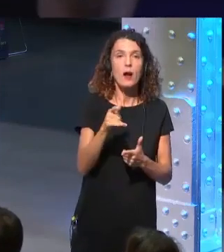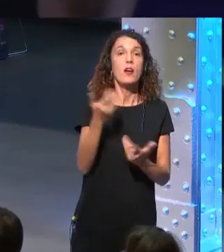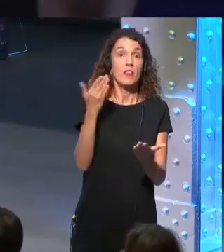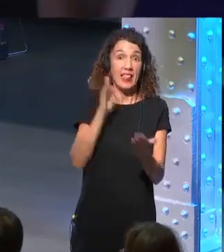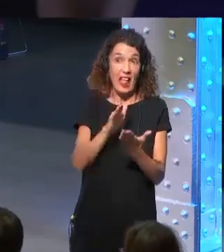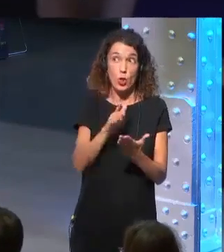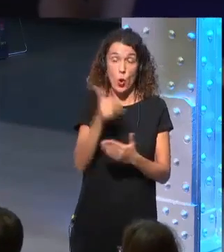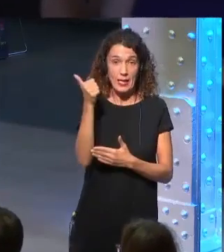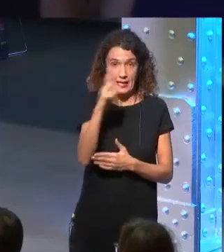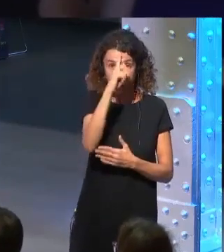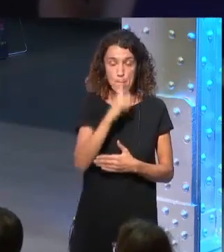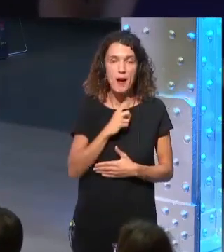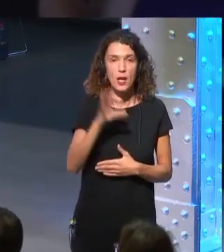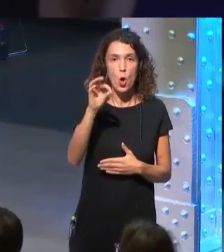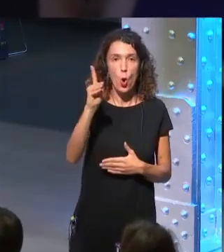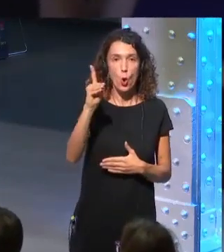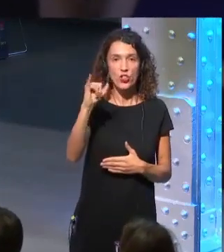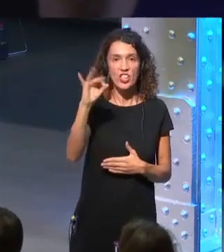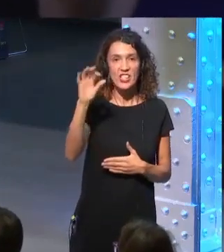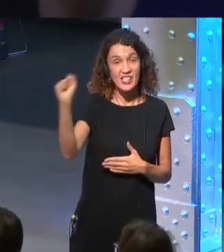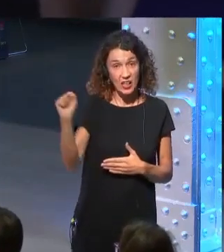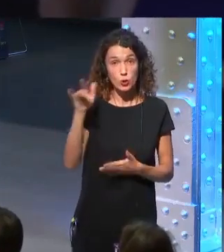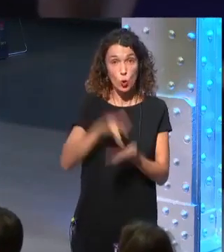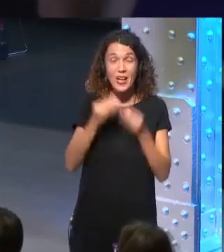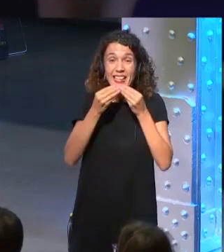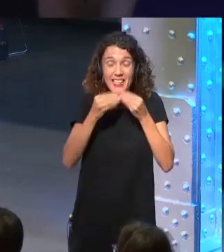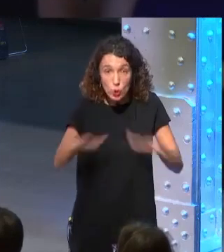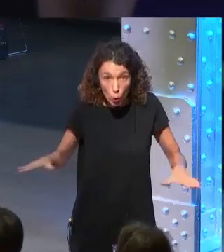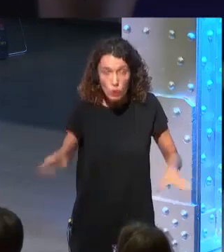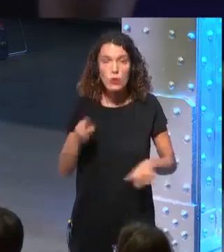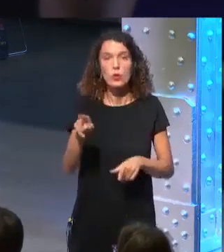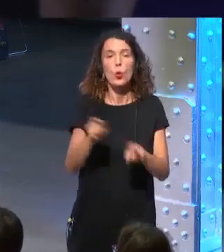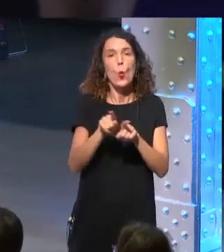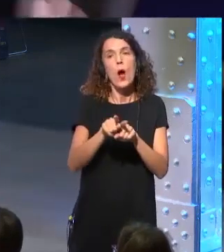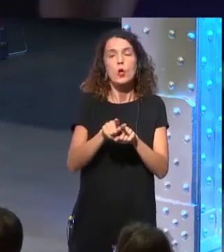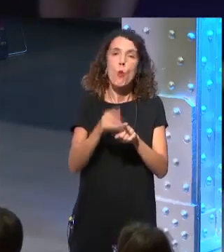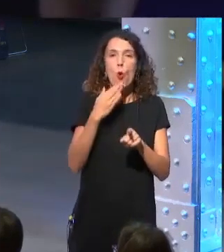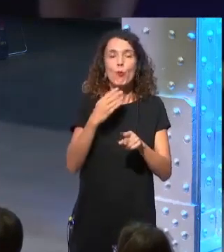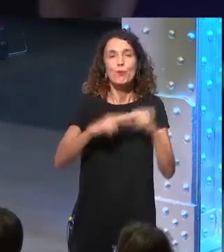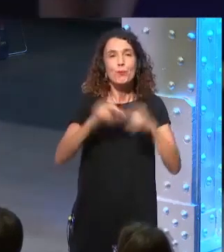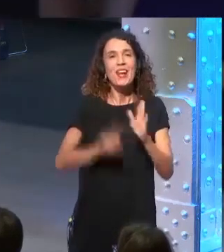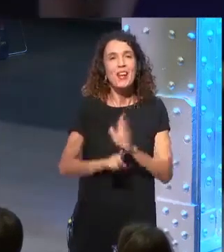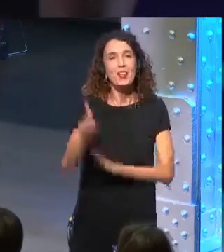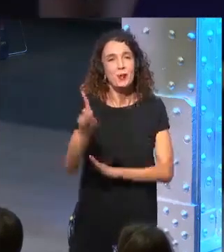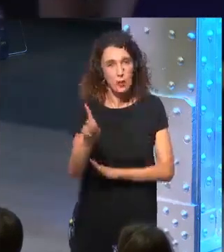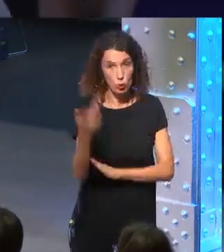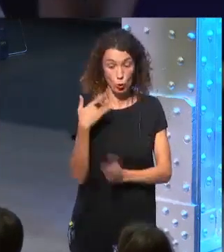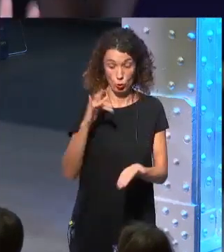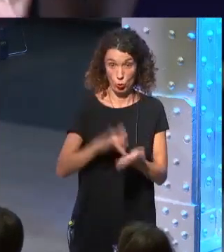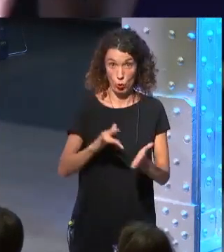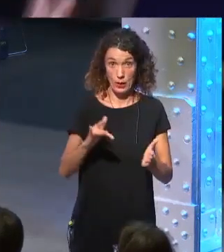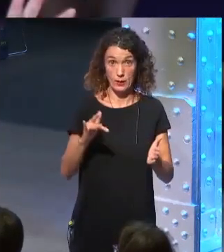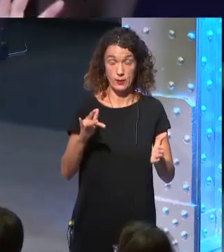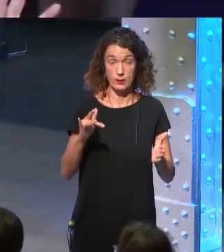esta imagen. La Odisea es la historia de su crecimiento, digamos, cómo durante el